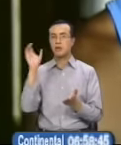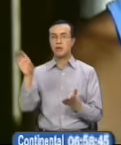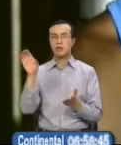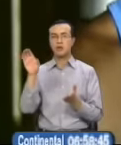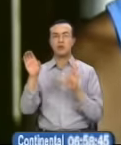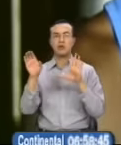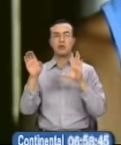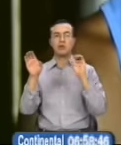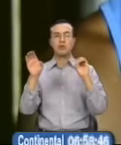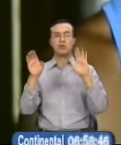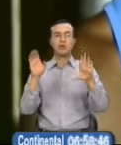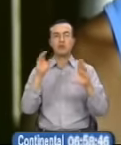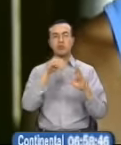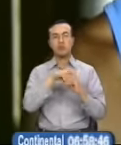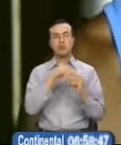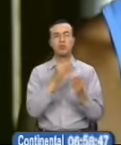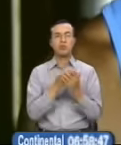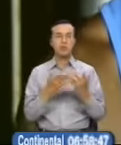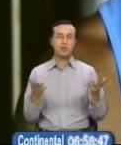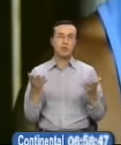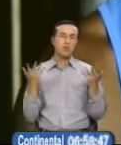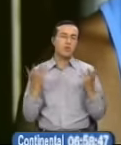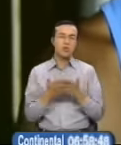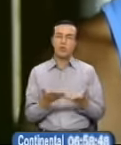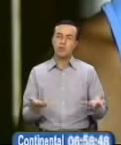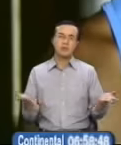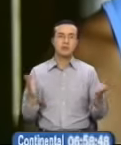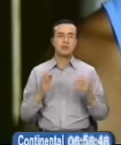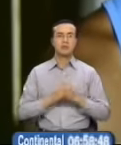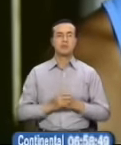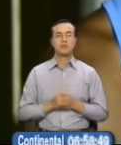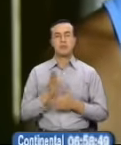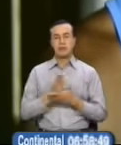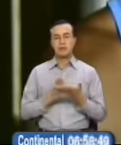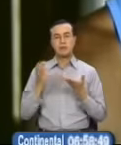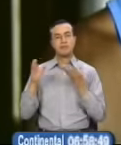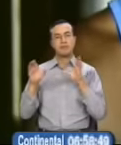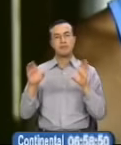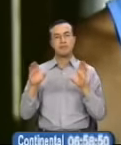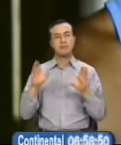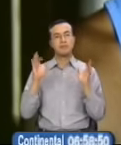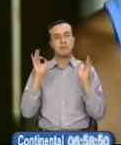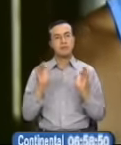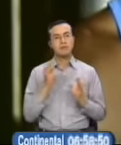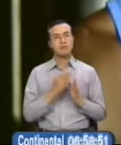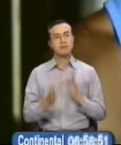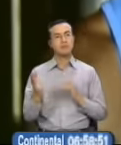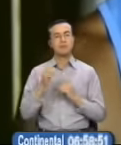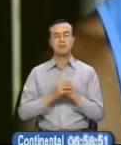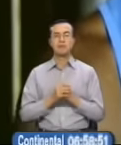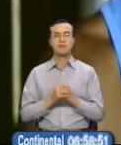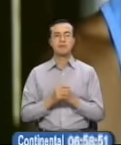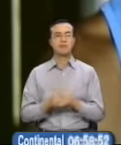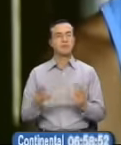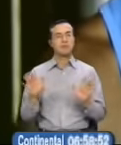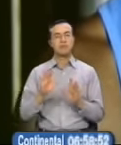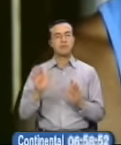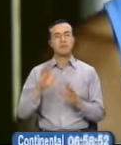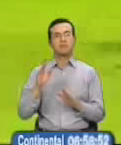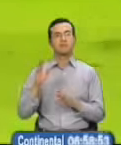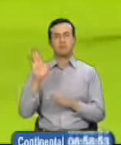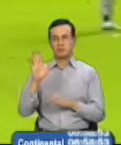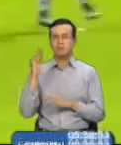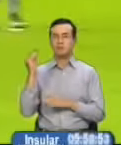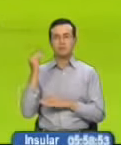y los 50 lo cogía él para comprarse su cualquier cosita. Entonces yo desde ahí, yo ya dije, no, en este muchacho hay